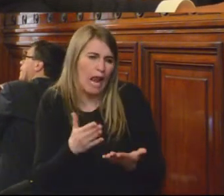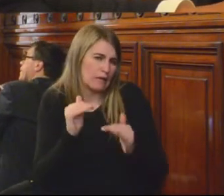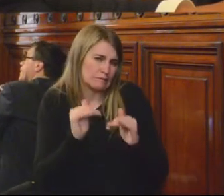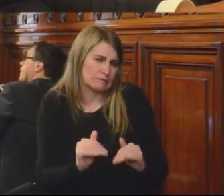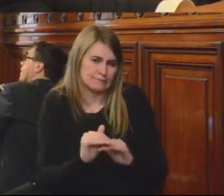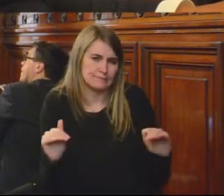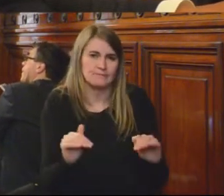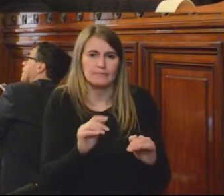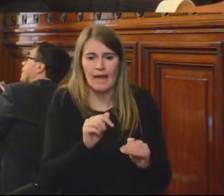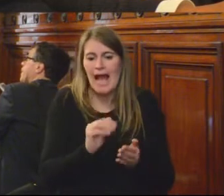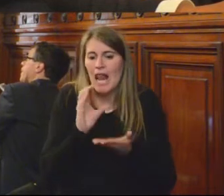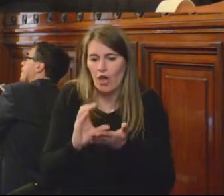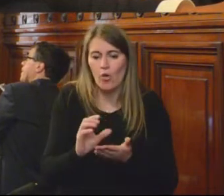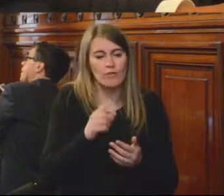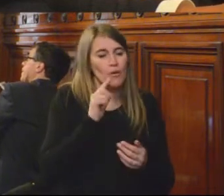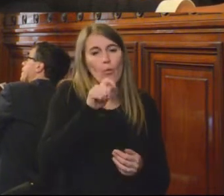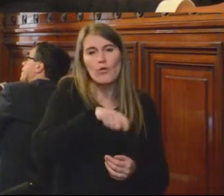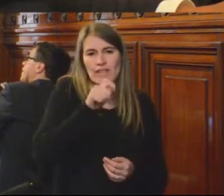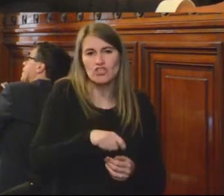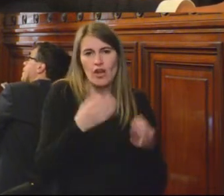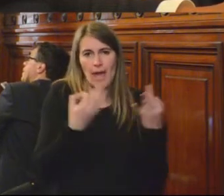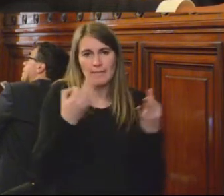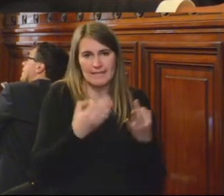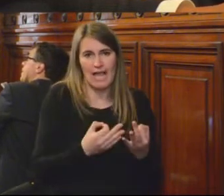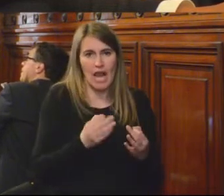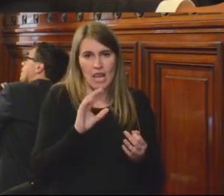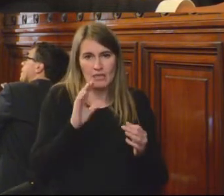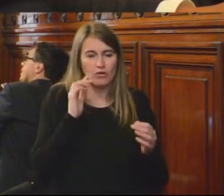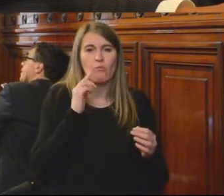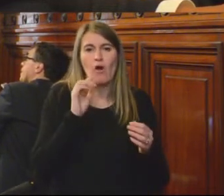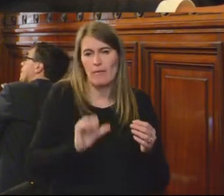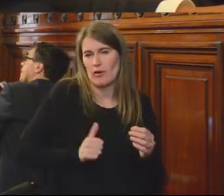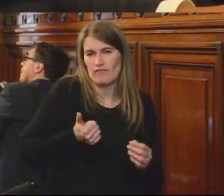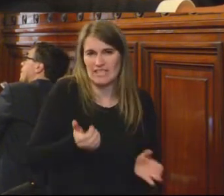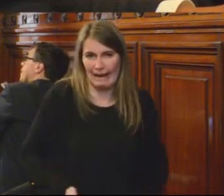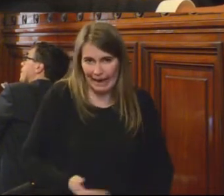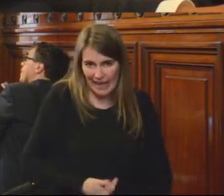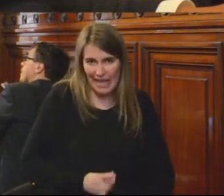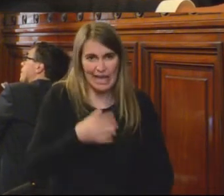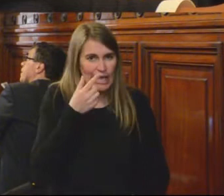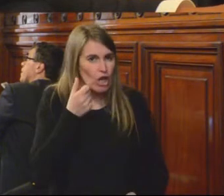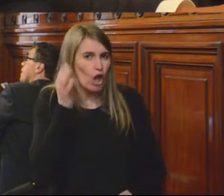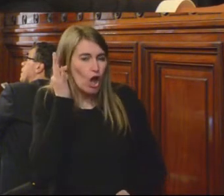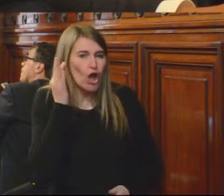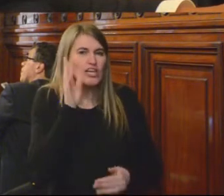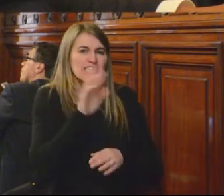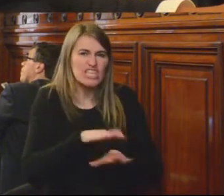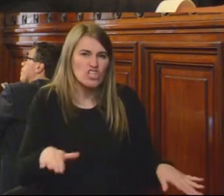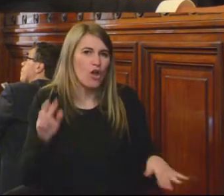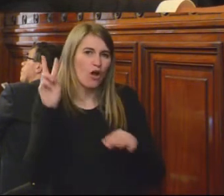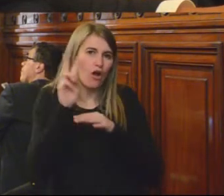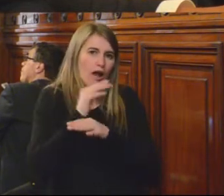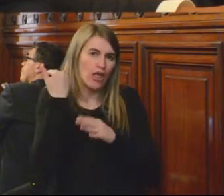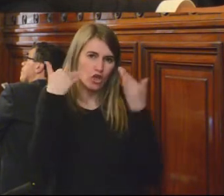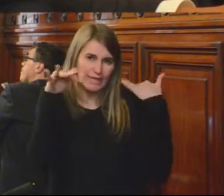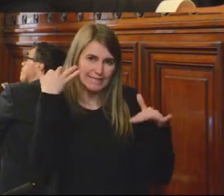retributivo, jurisdicciones especiales en materia de violencia de género, responsabilidad penal de adolescente, protección de niños, niñas y adolescentes, jurisdicción indígena,